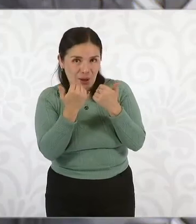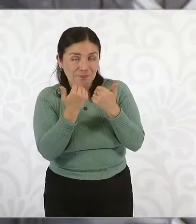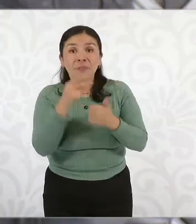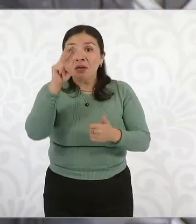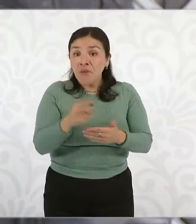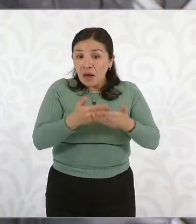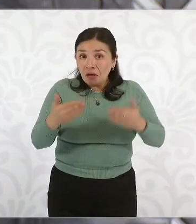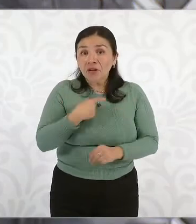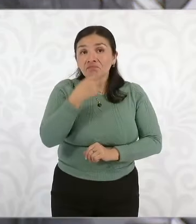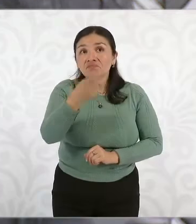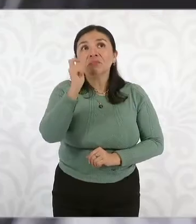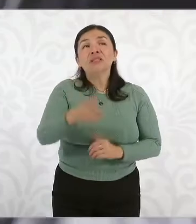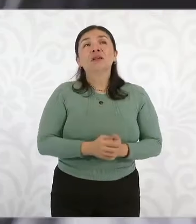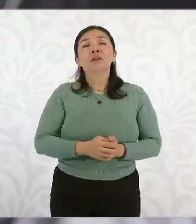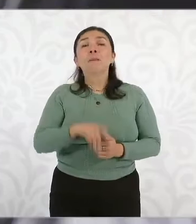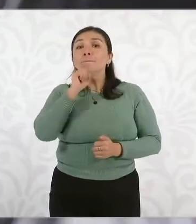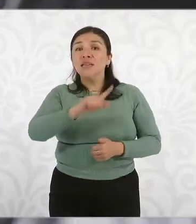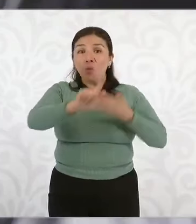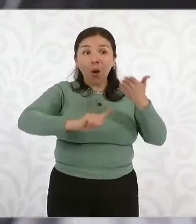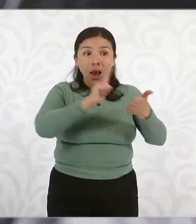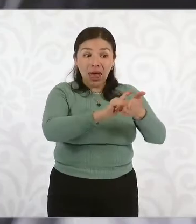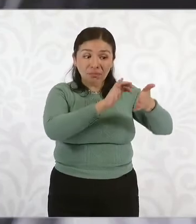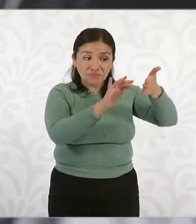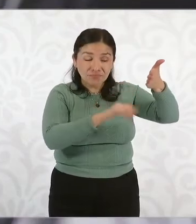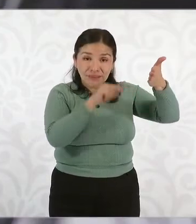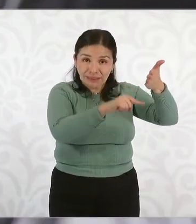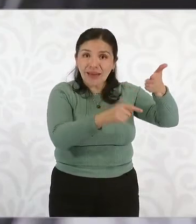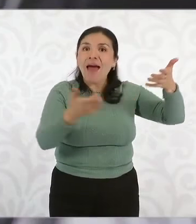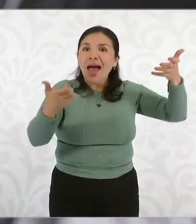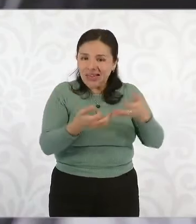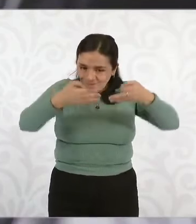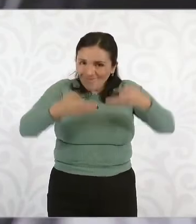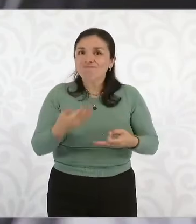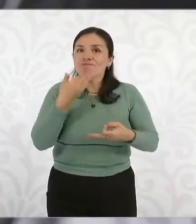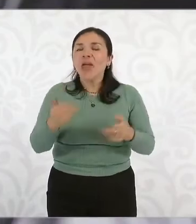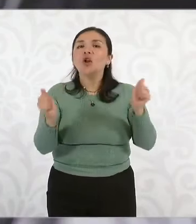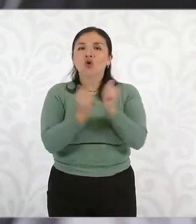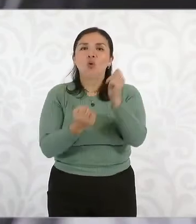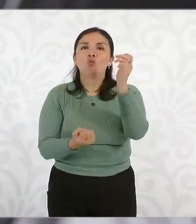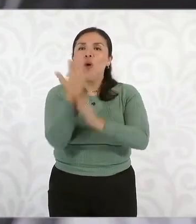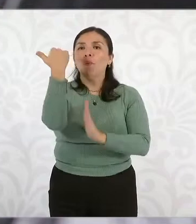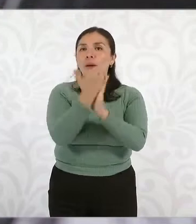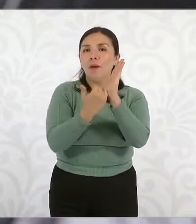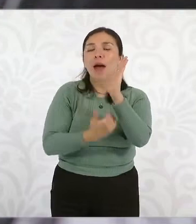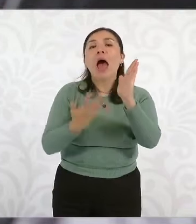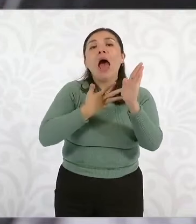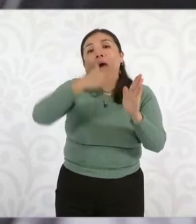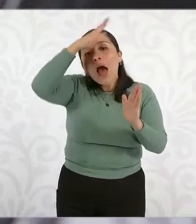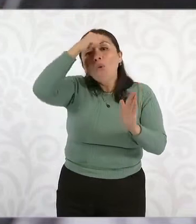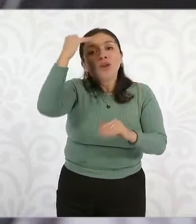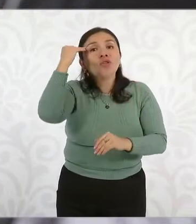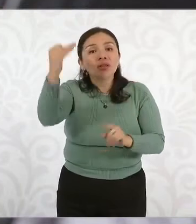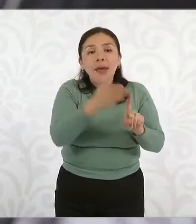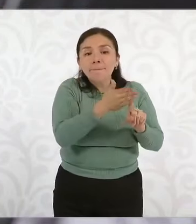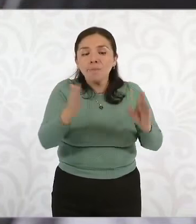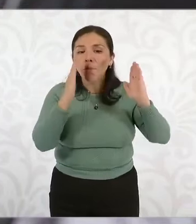podemos decir que lo que dice la ley va a ser efectivo a través de los lineamientos, ya con plazos establecidos para que